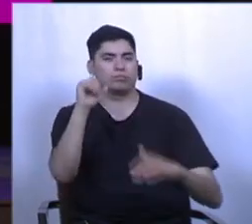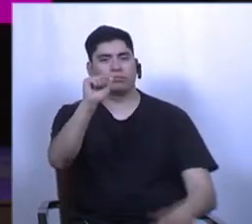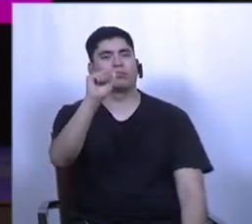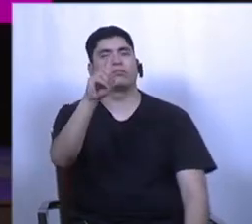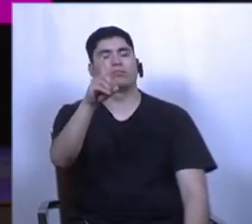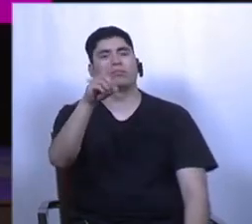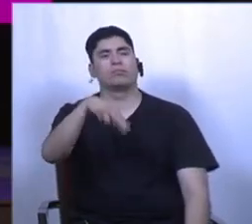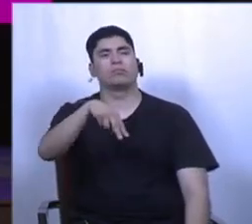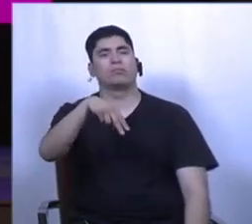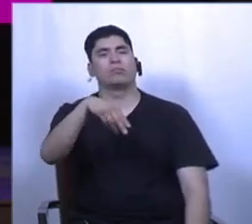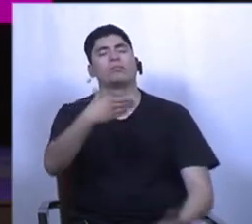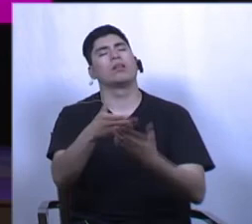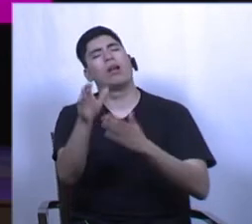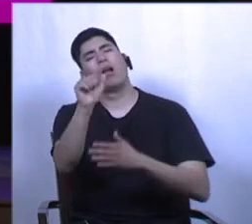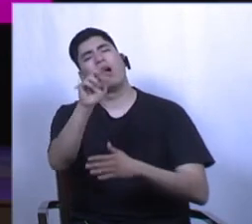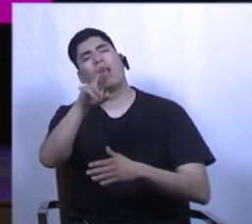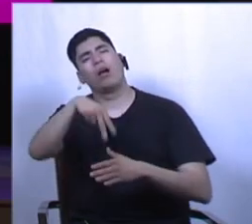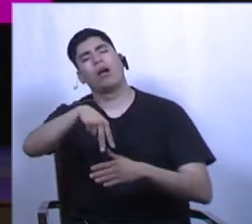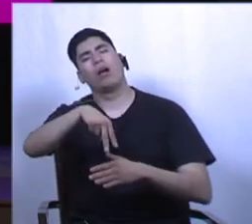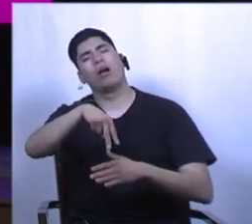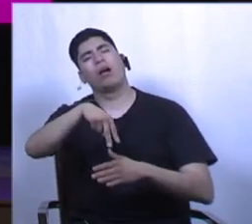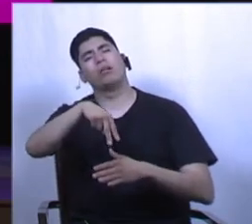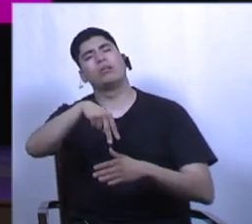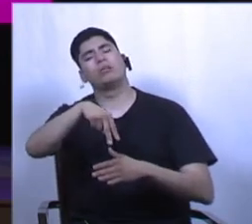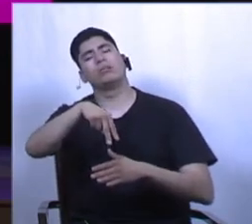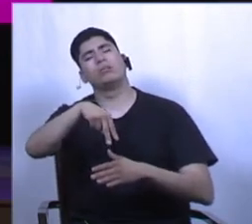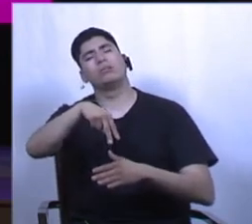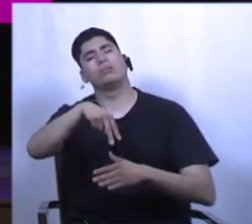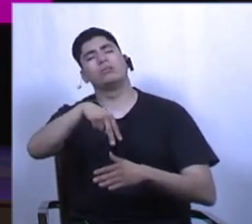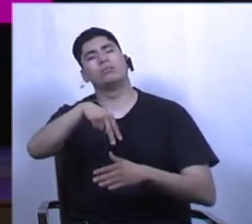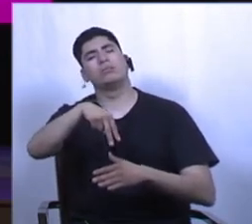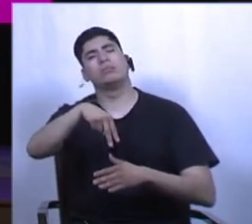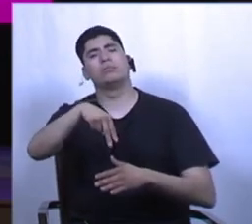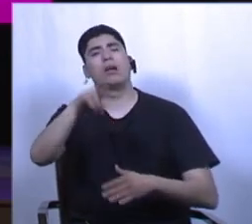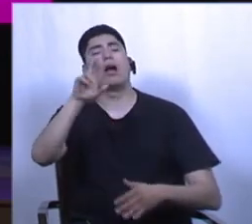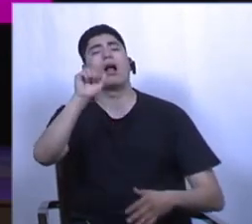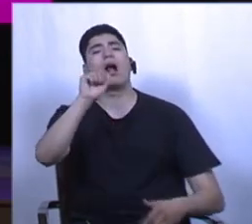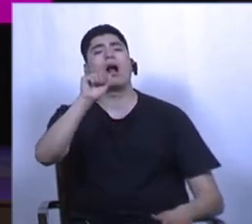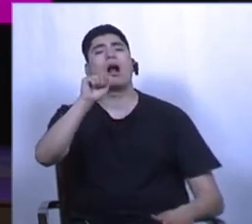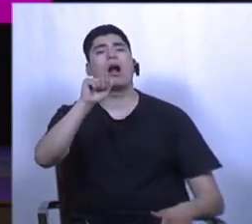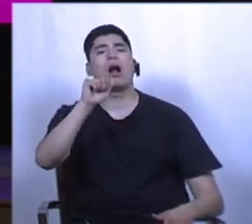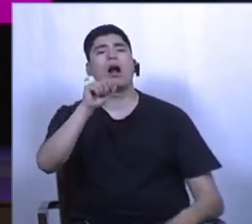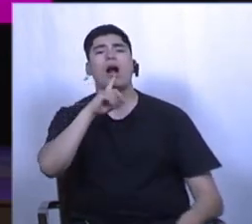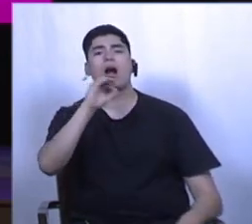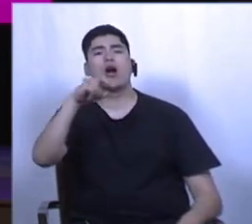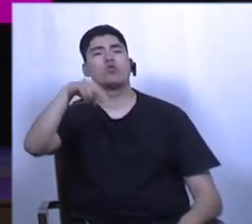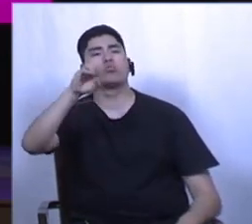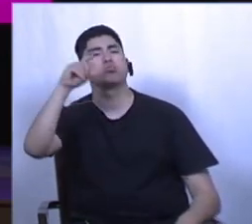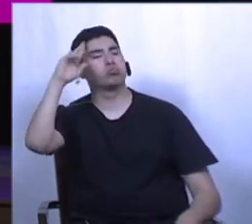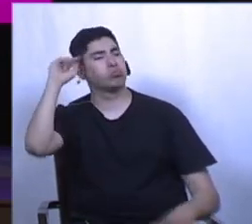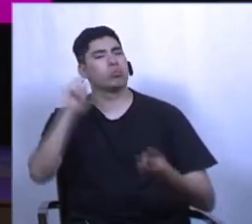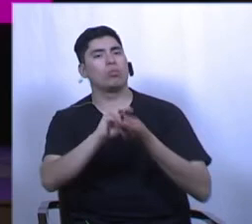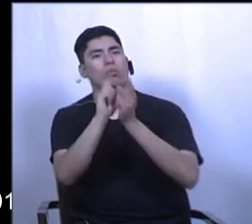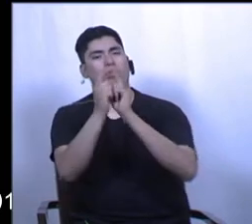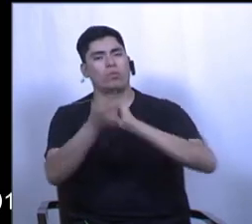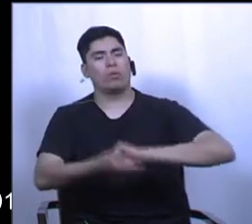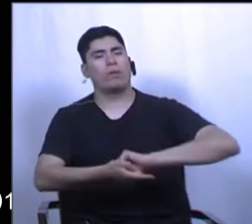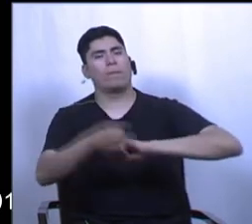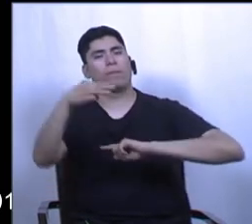ADN o ARN en ratones para modificar la activación